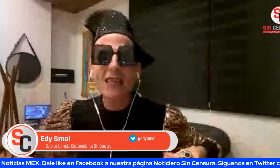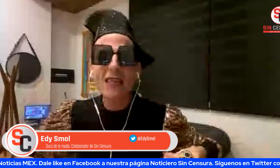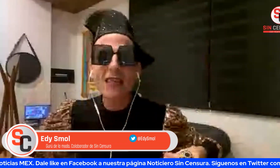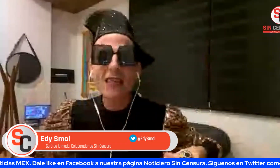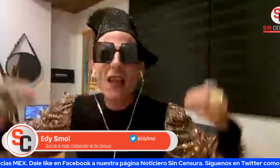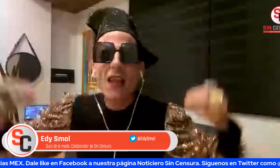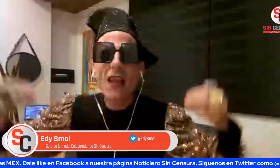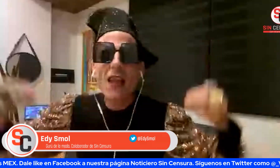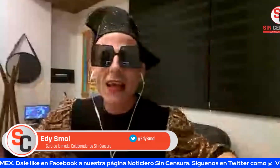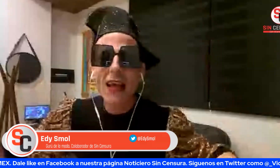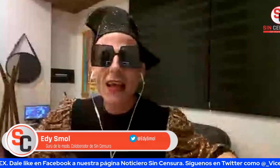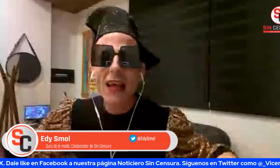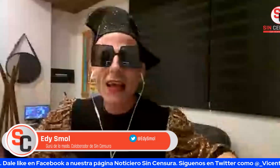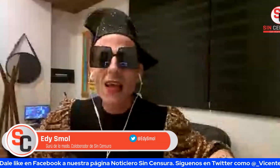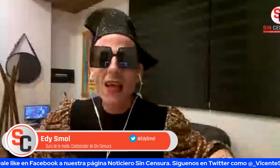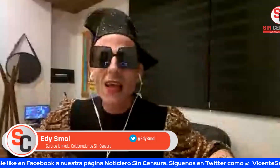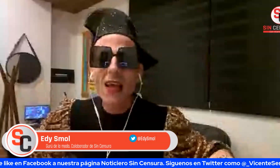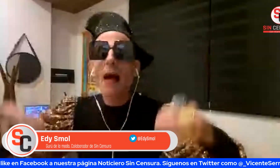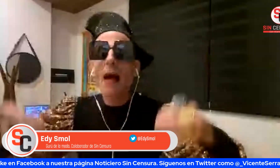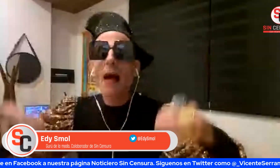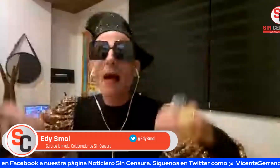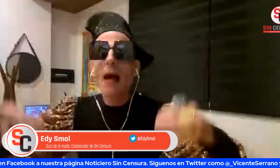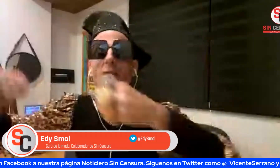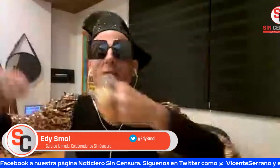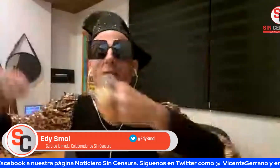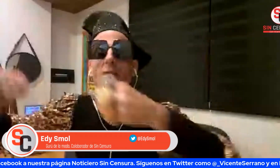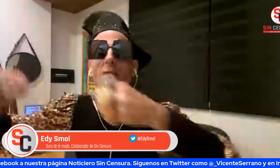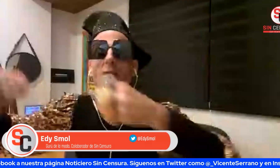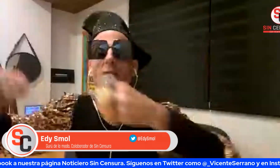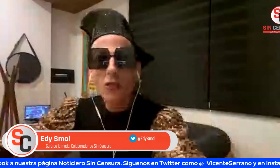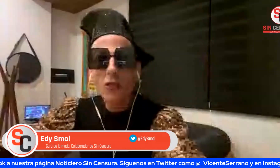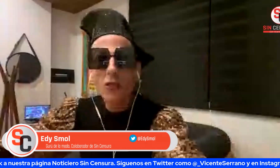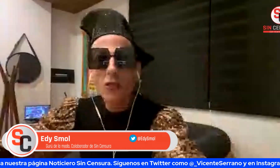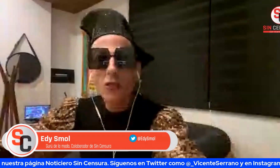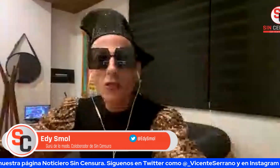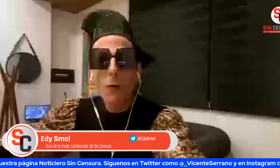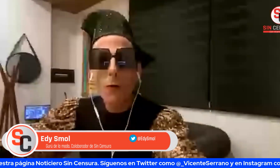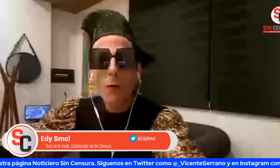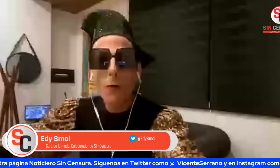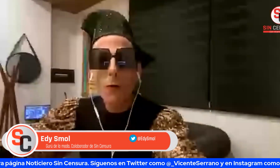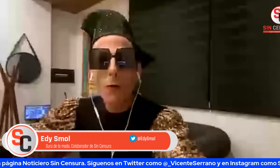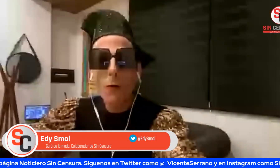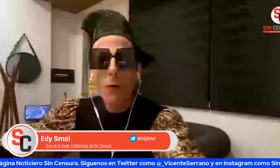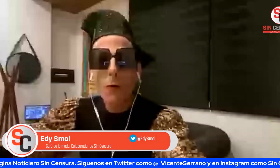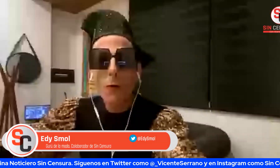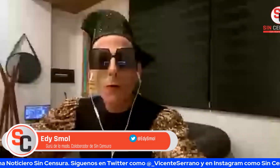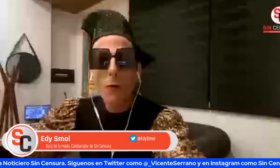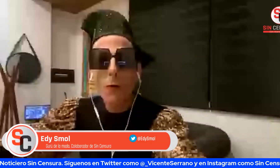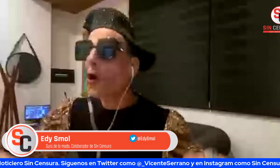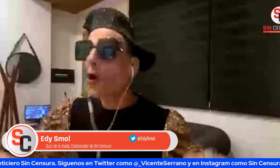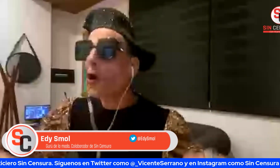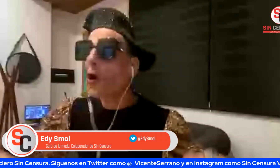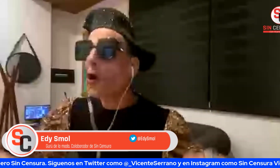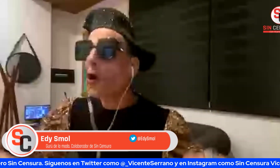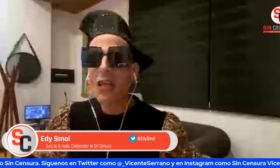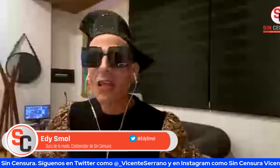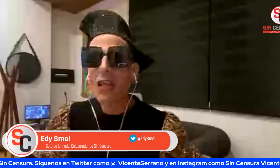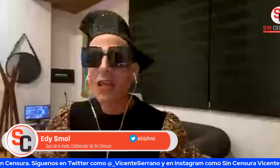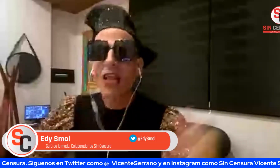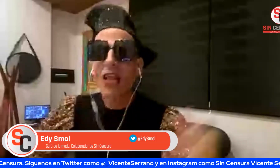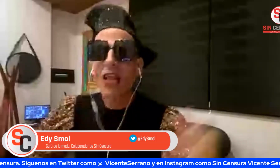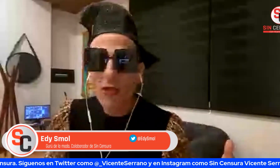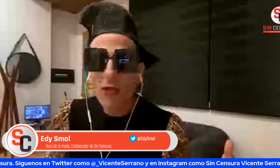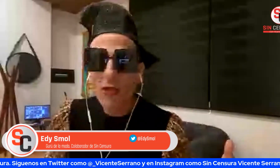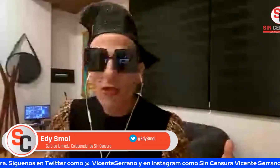usar gasolina, que tienen que usar gas para poder transportar esos insumos y que te lleguen al anaquel, no con una inflación